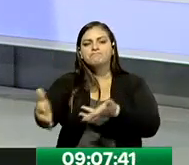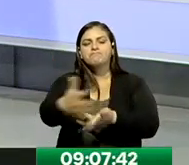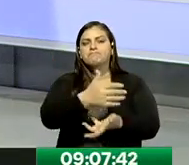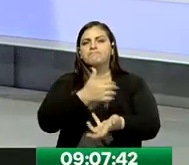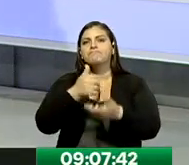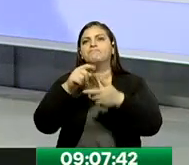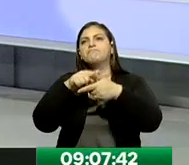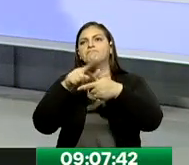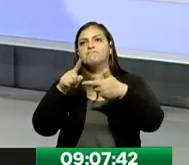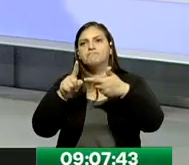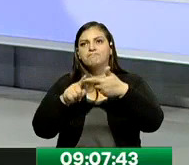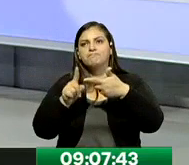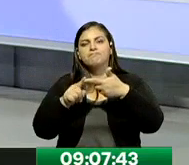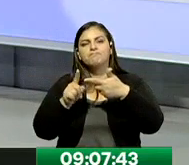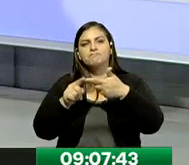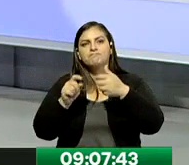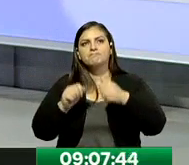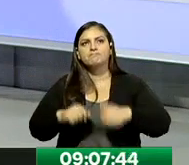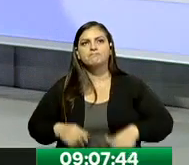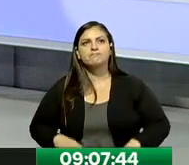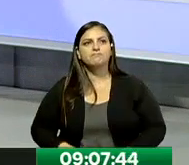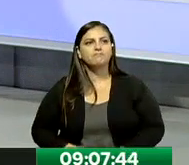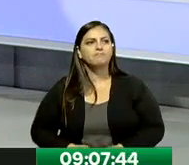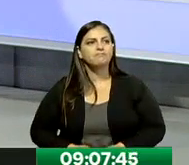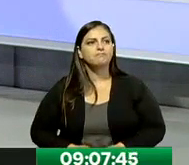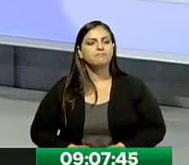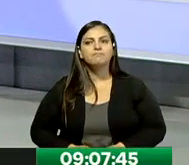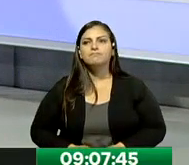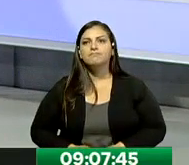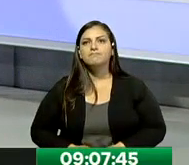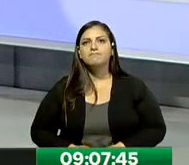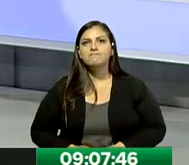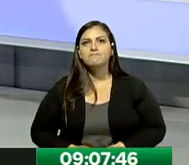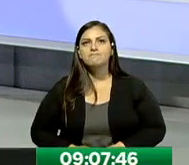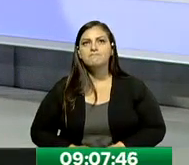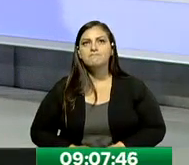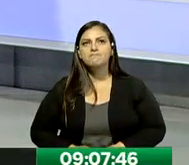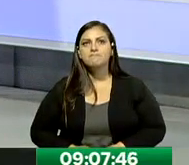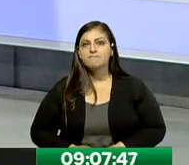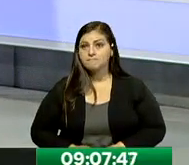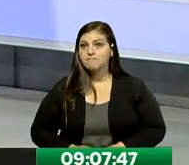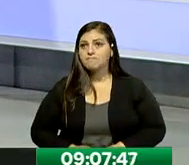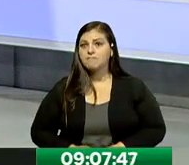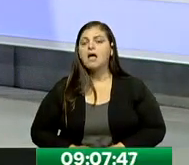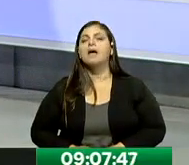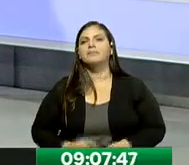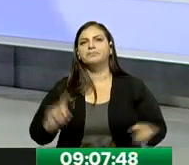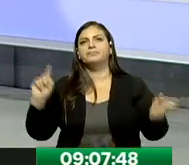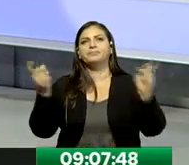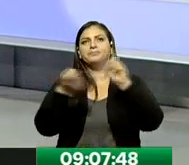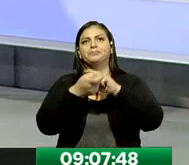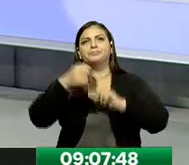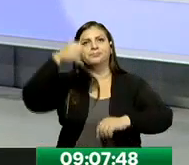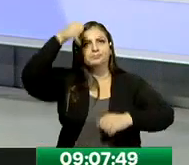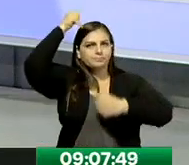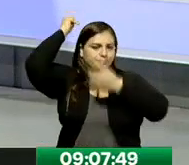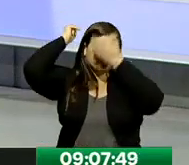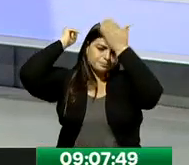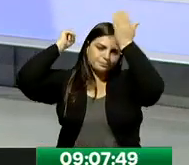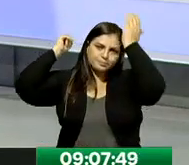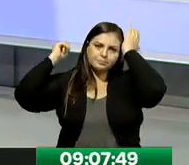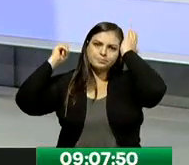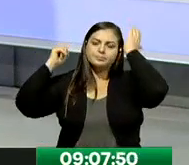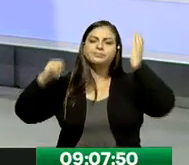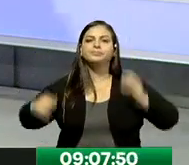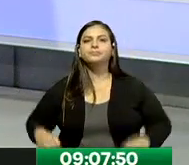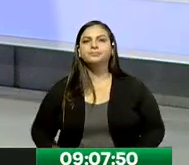informamos que ante el inicio... ¿Perdón? Moralito. Ah, ya, entonces vamos con José Morales de inmediato.